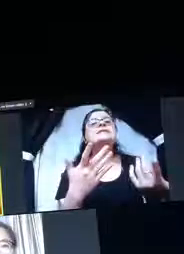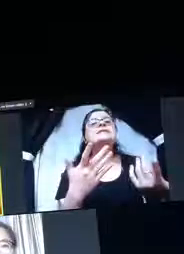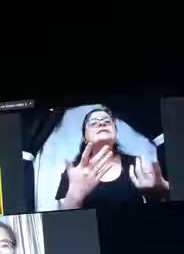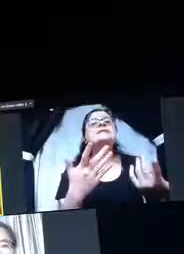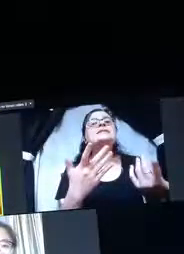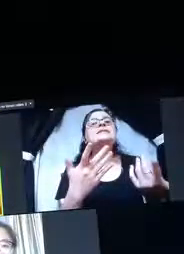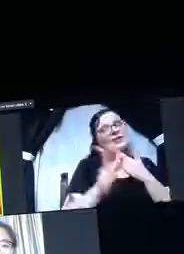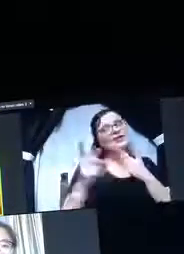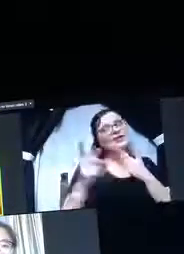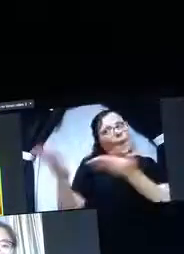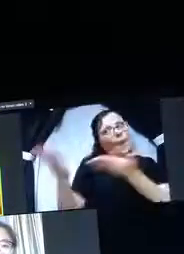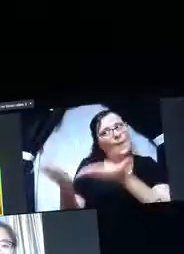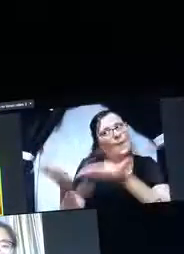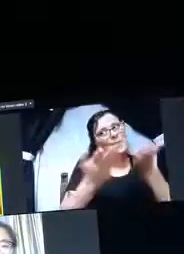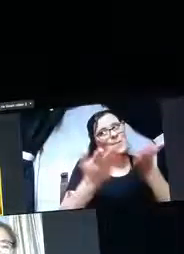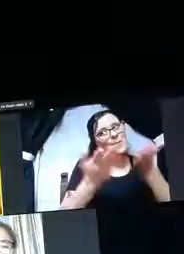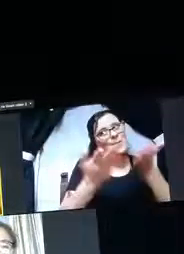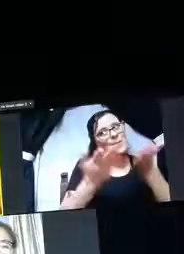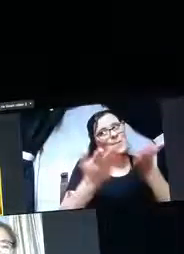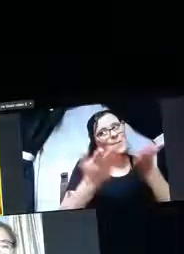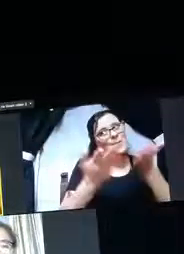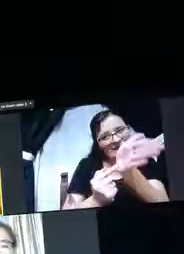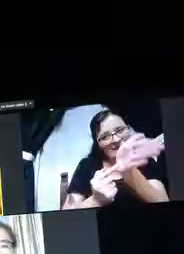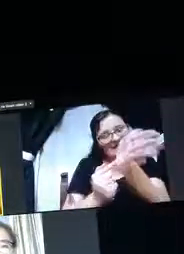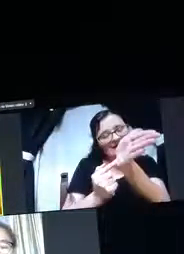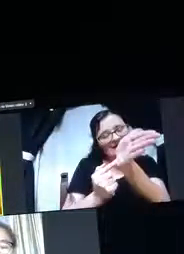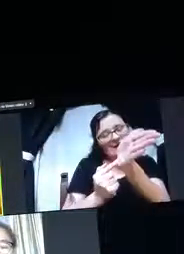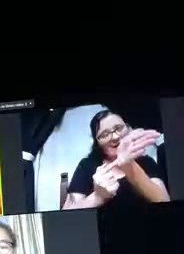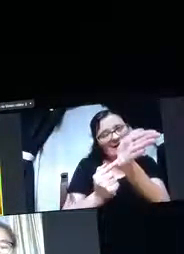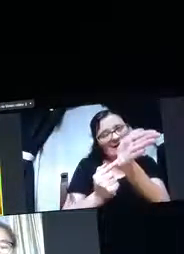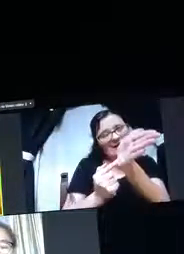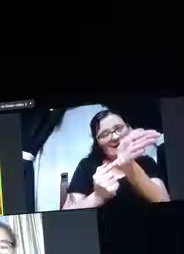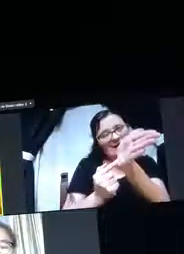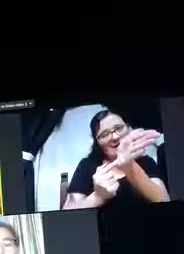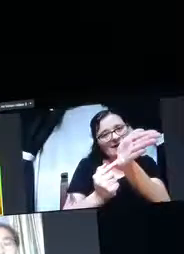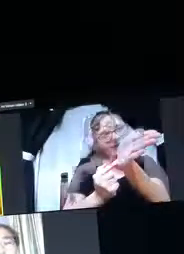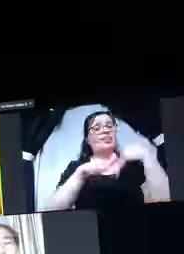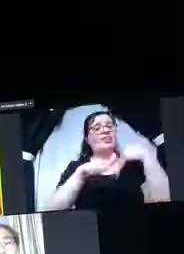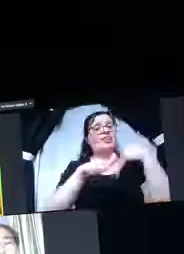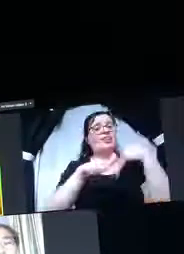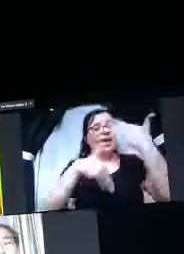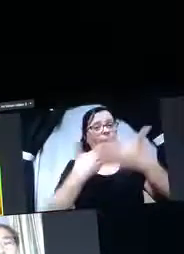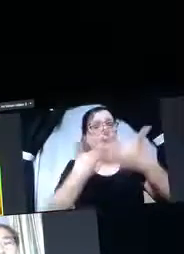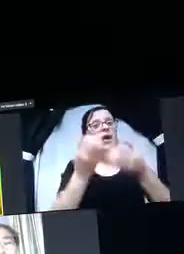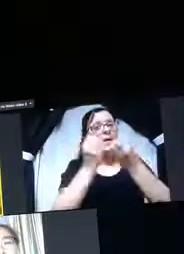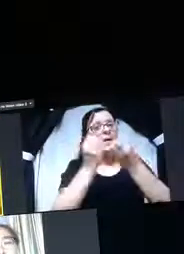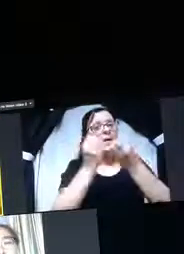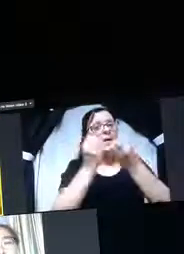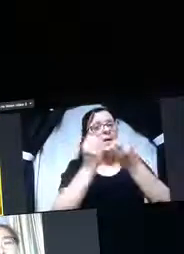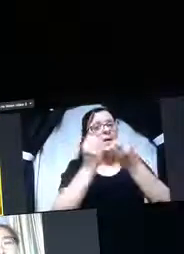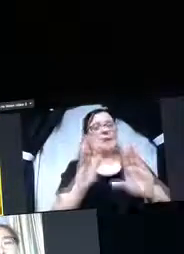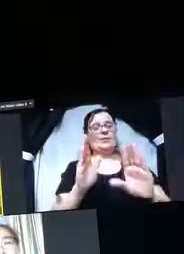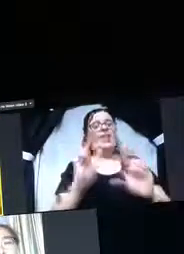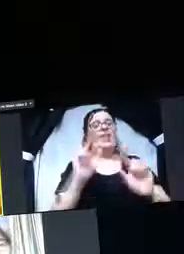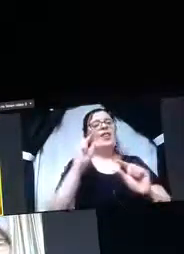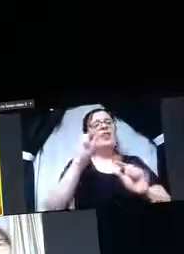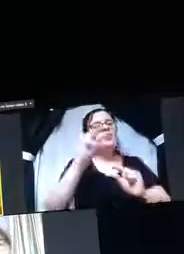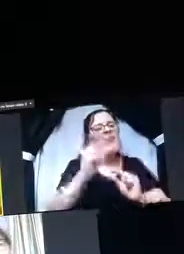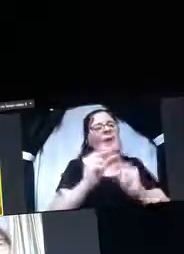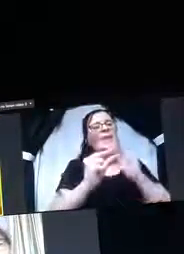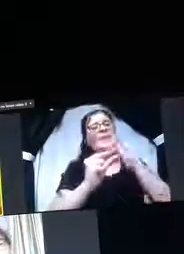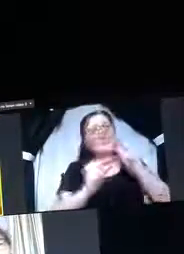con esas estructuras y después empezamos a ir buscando e hilando